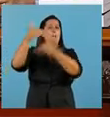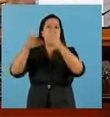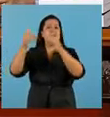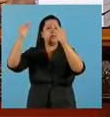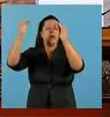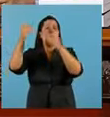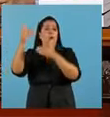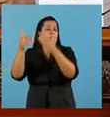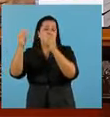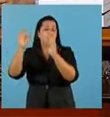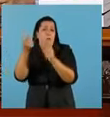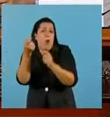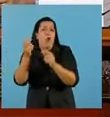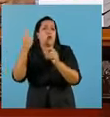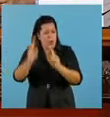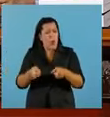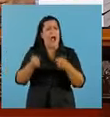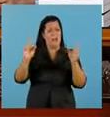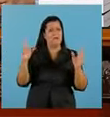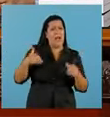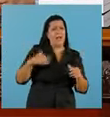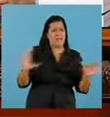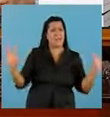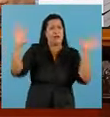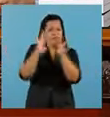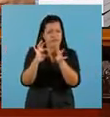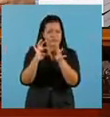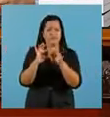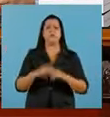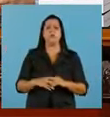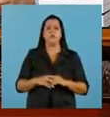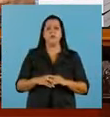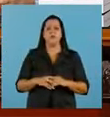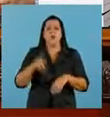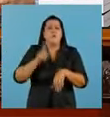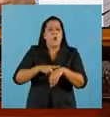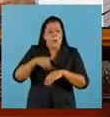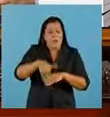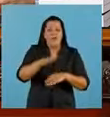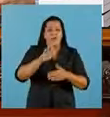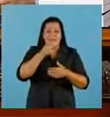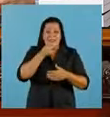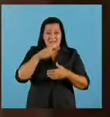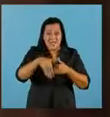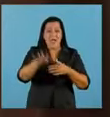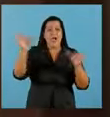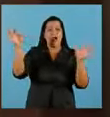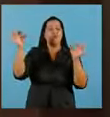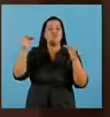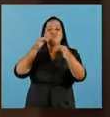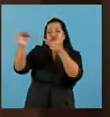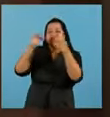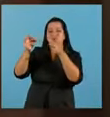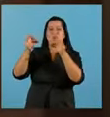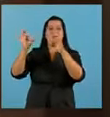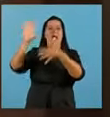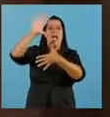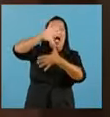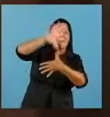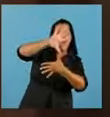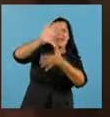en desarrollo. Por eso, al tiempo que hemos abierto nuevos canales de diálogo con potencias de América y Europa,